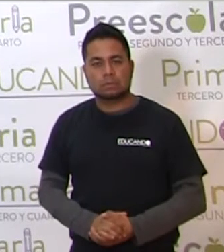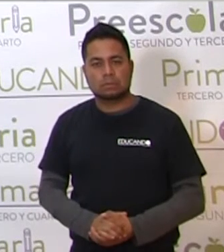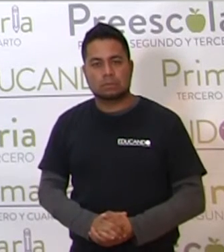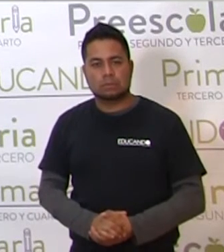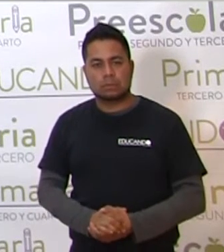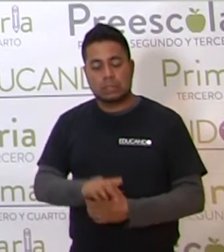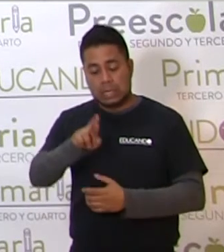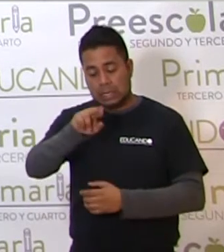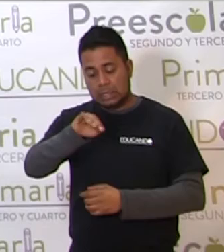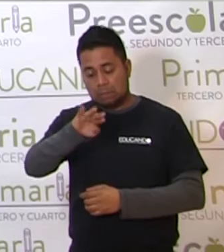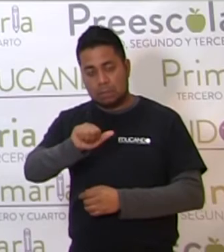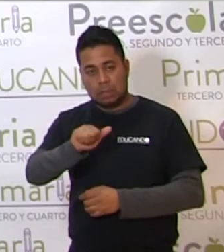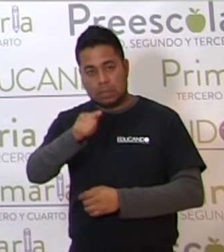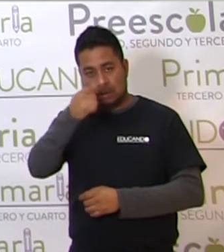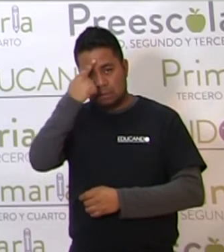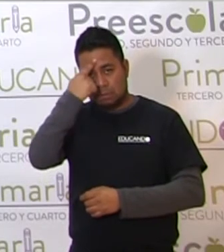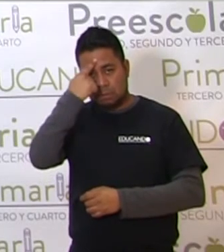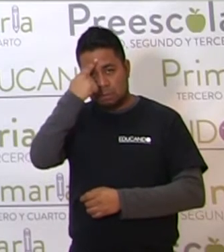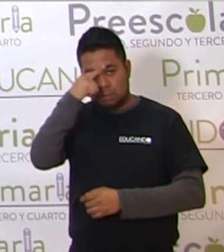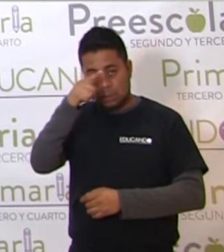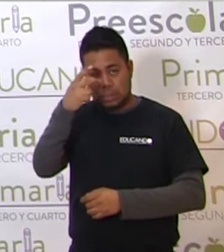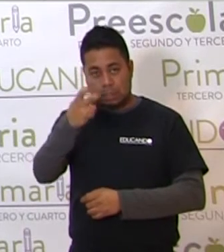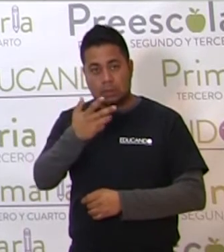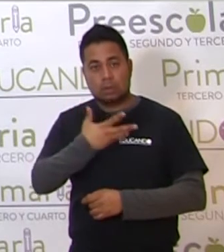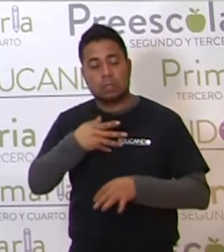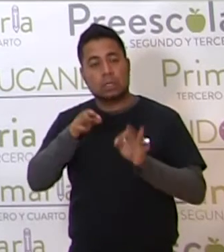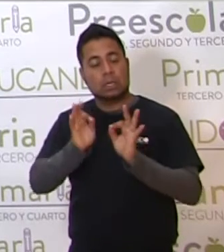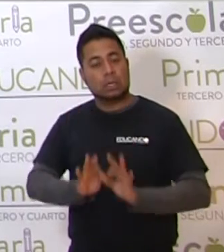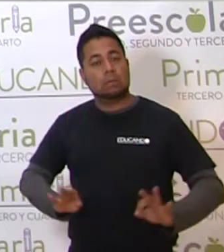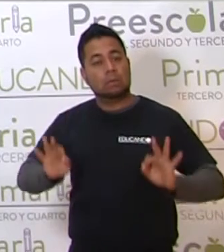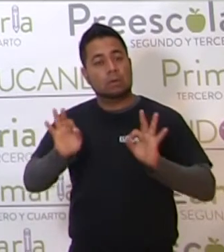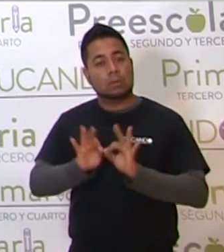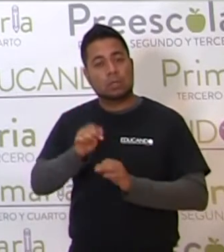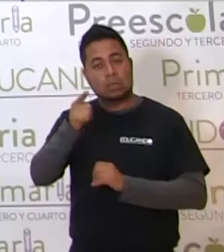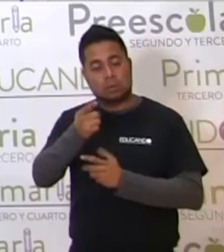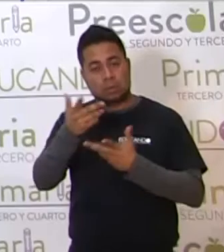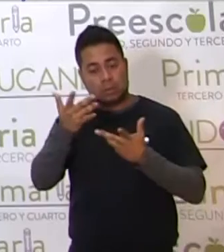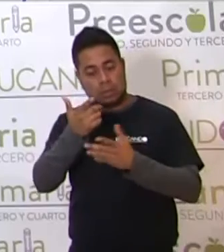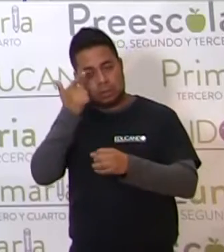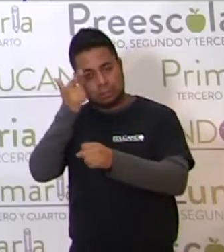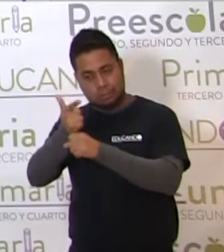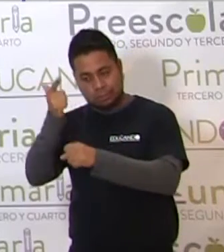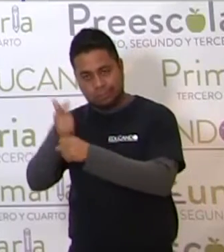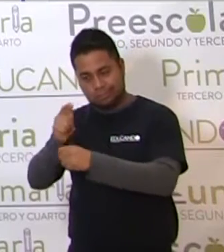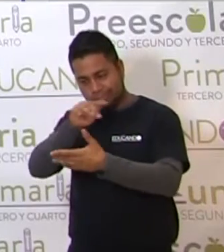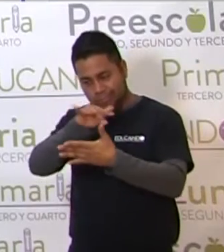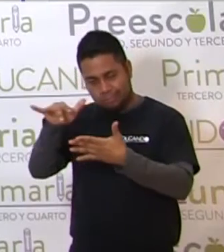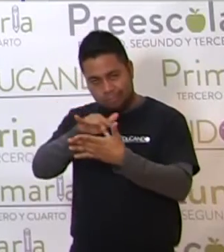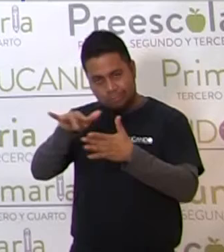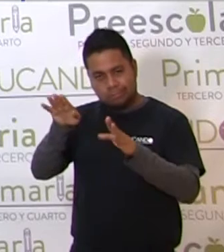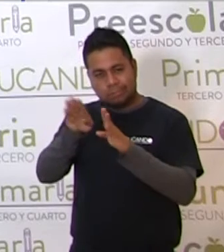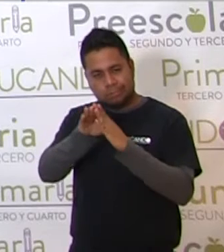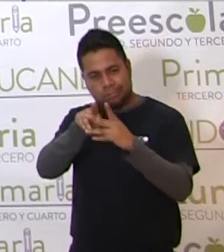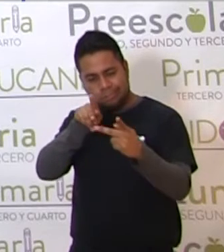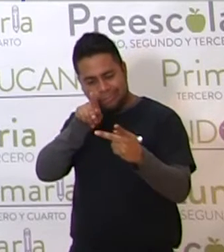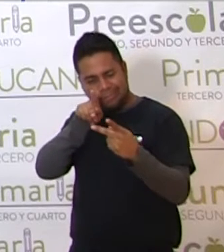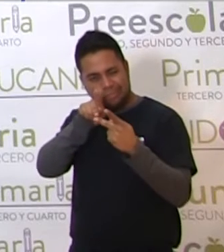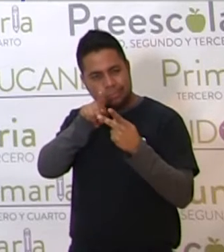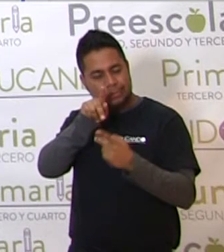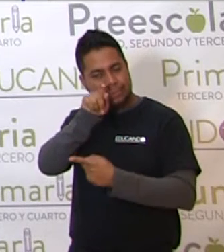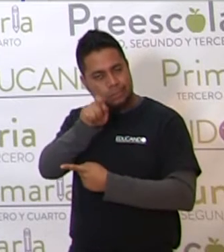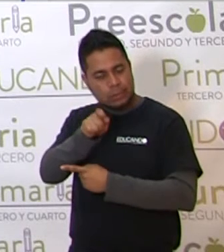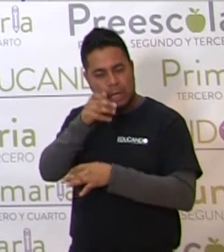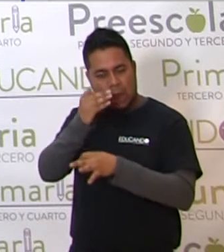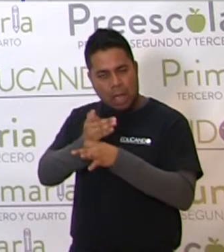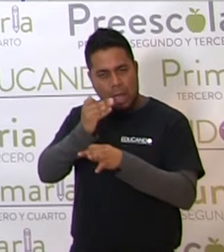para ello es muy importante que tú puedas Identificar y leer de forma muy precisa lo que